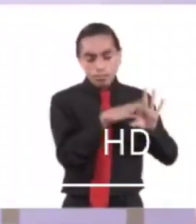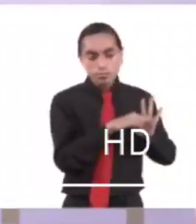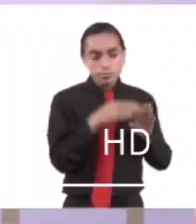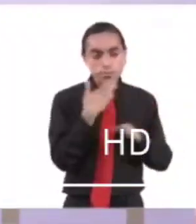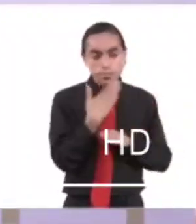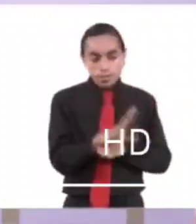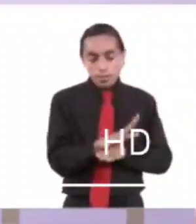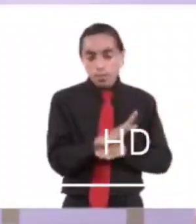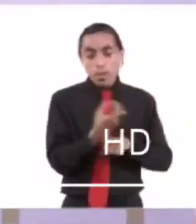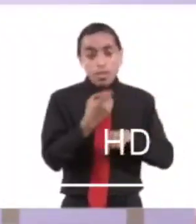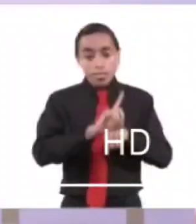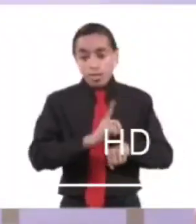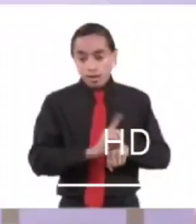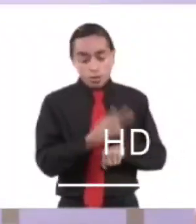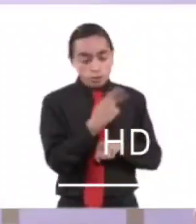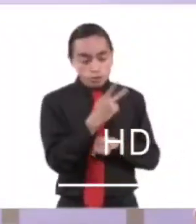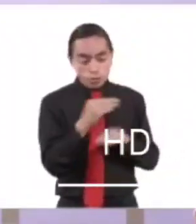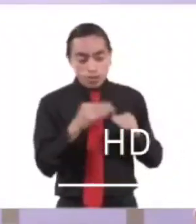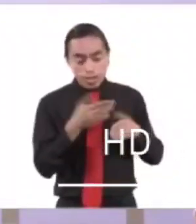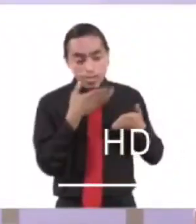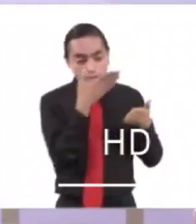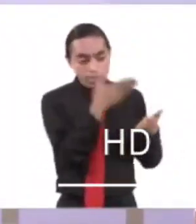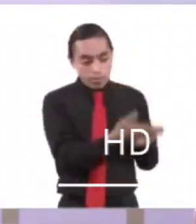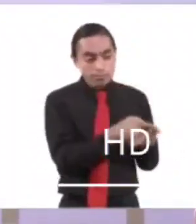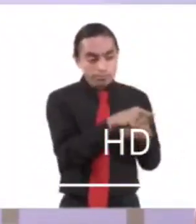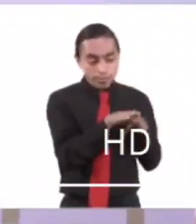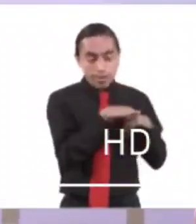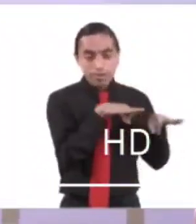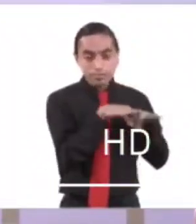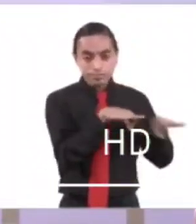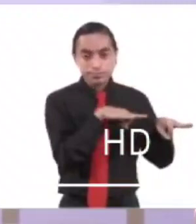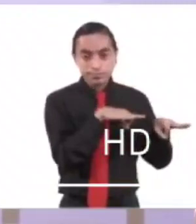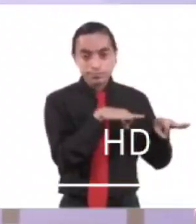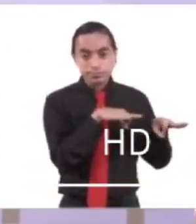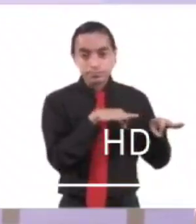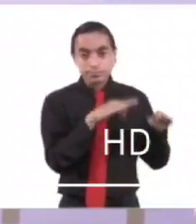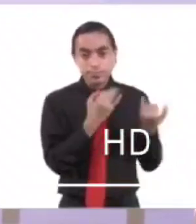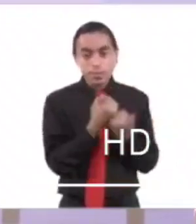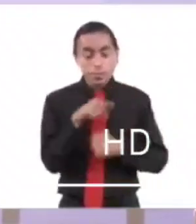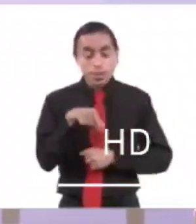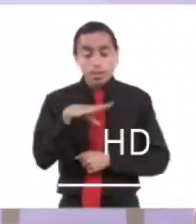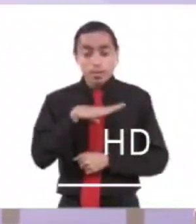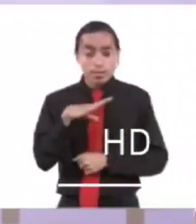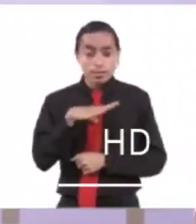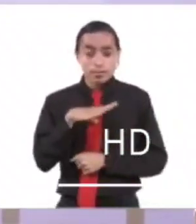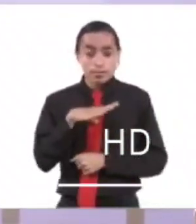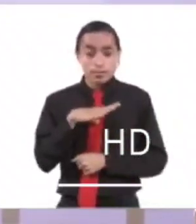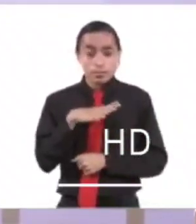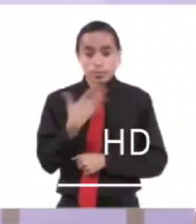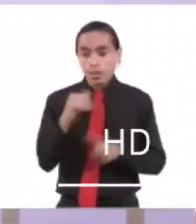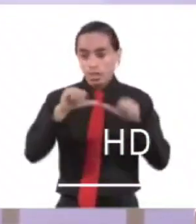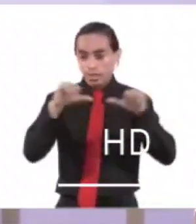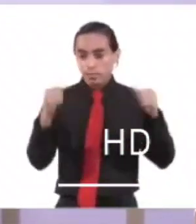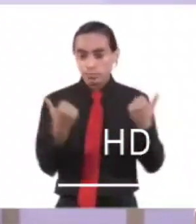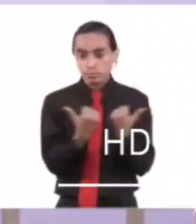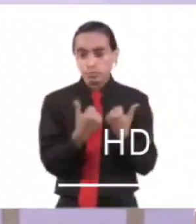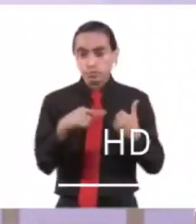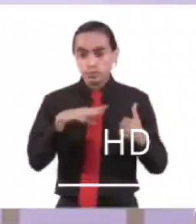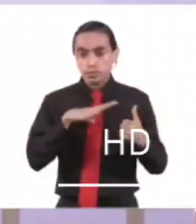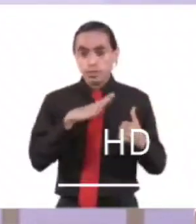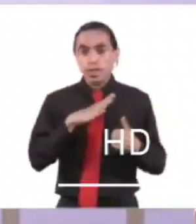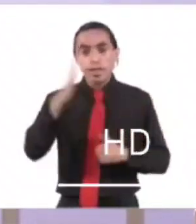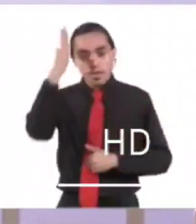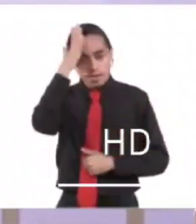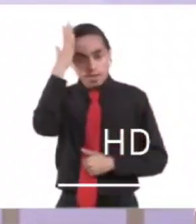diario a su casa a colaborar, a trabajar con él, y además también aquí fue la sede de una asociación que